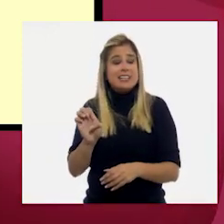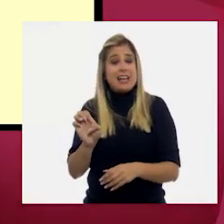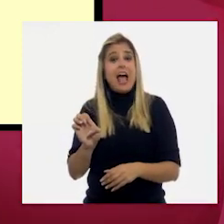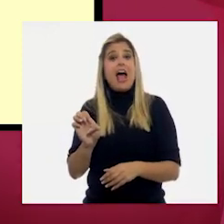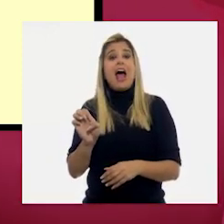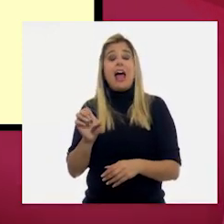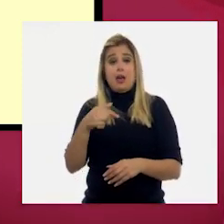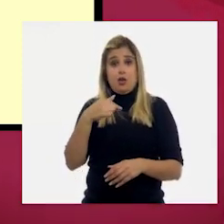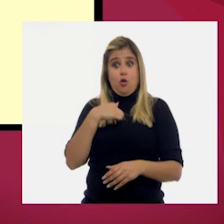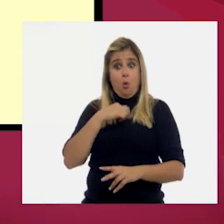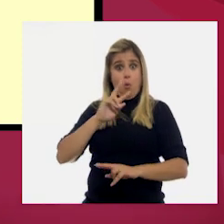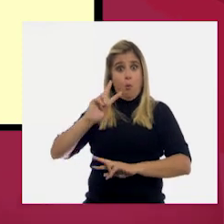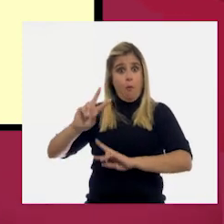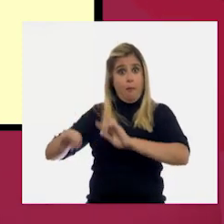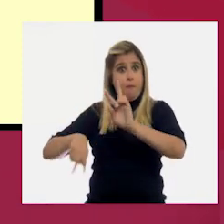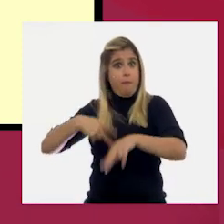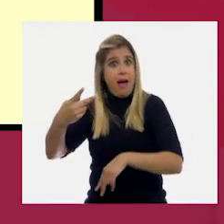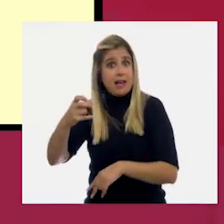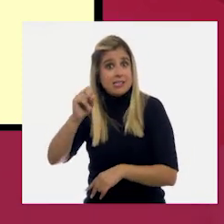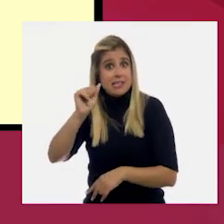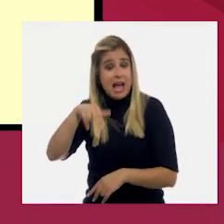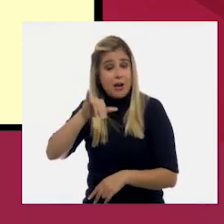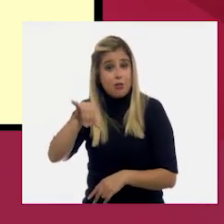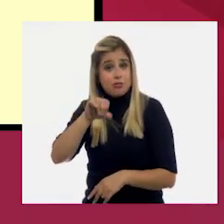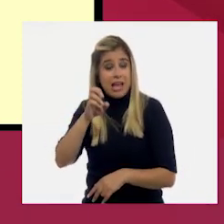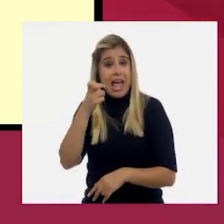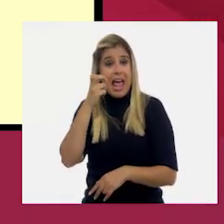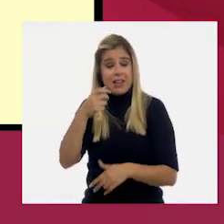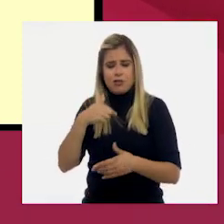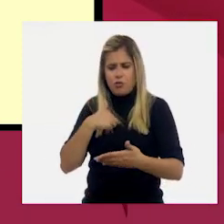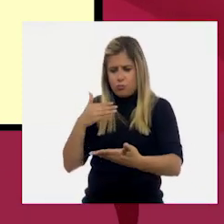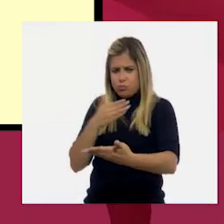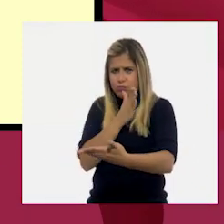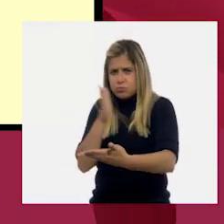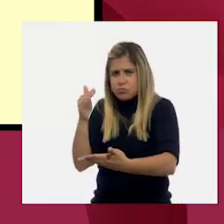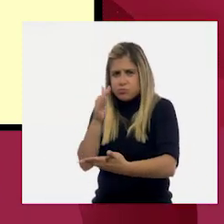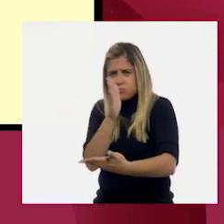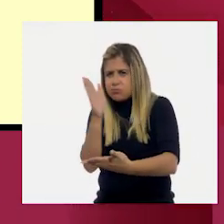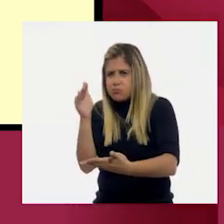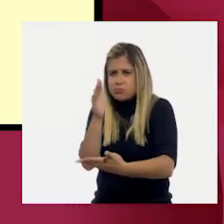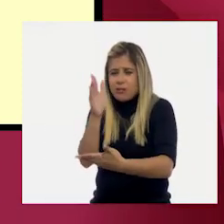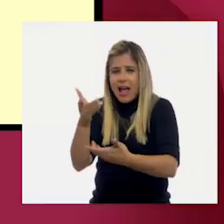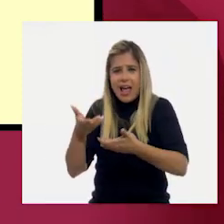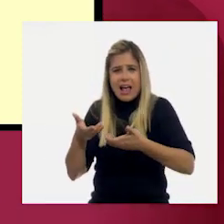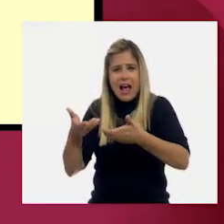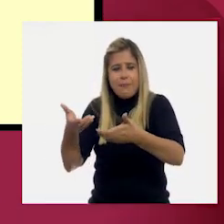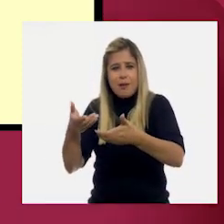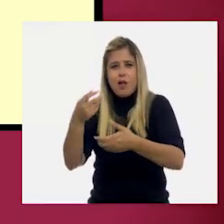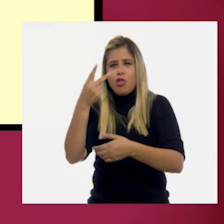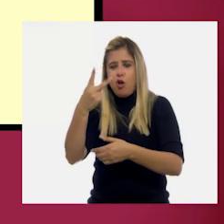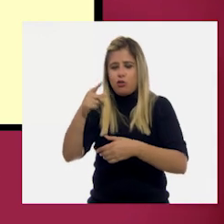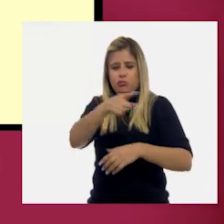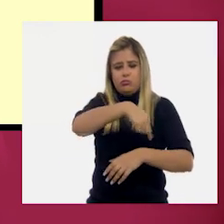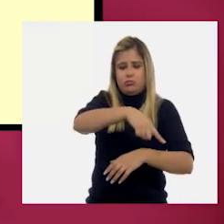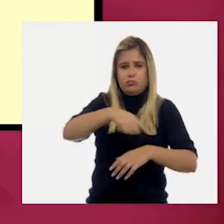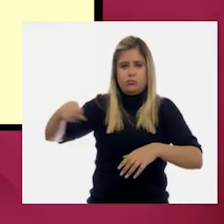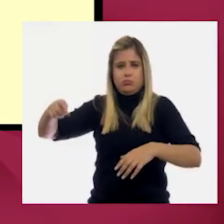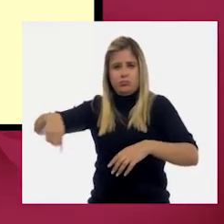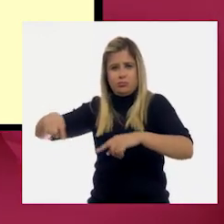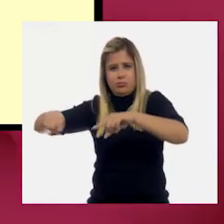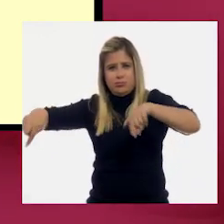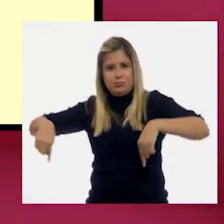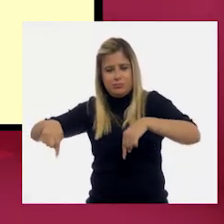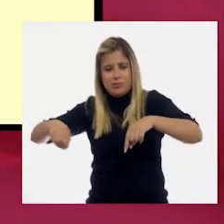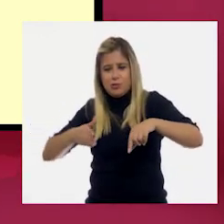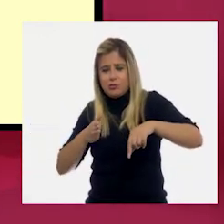voy a San José, más o menos, así encontraré mi camino por entre los dos pozos. Y ya vi los caminos.